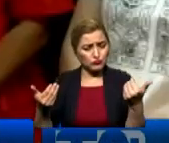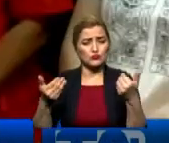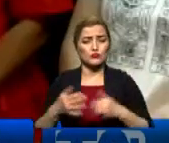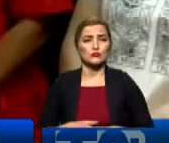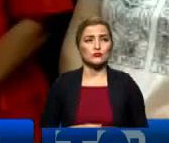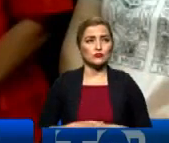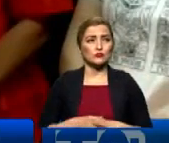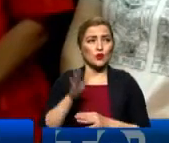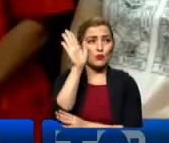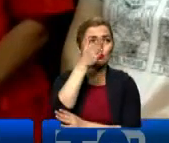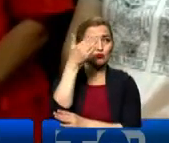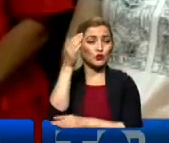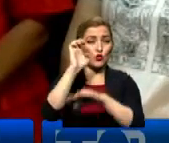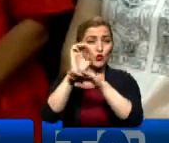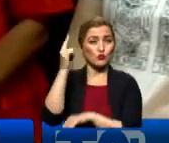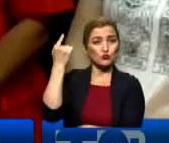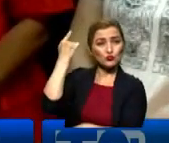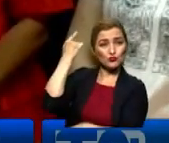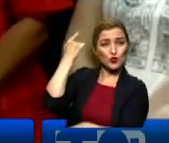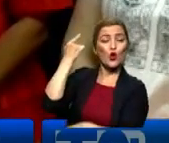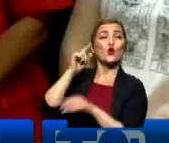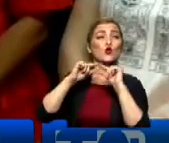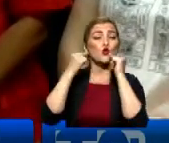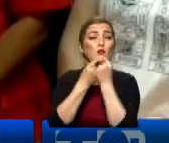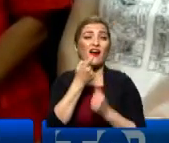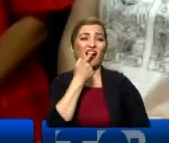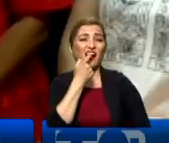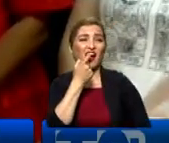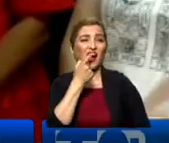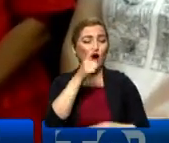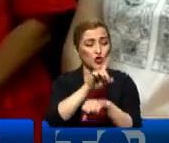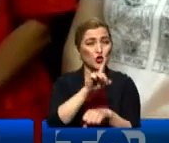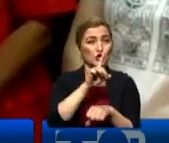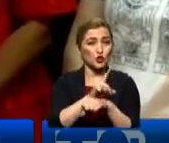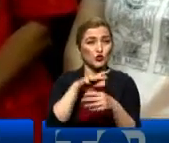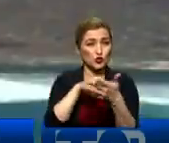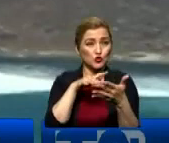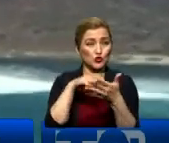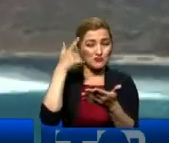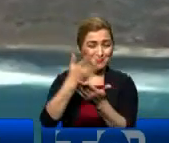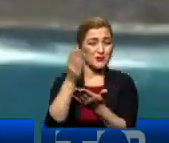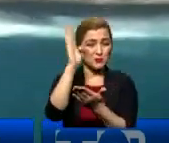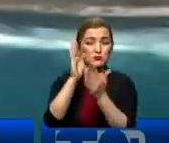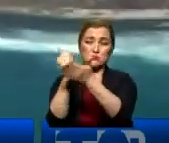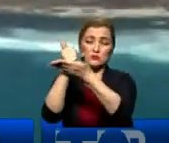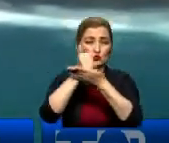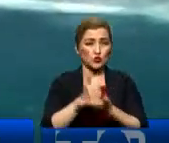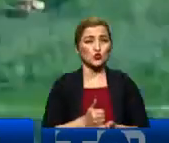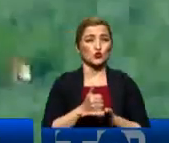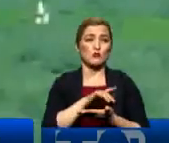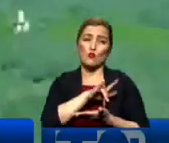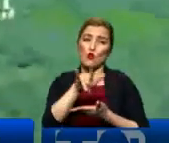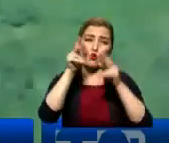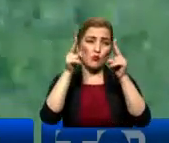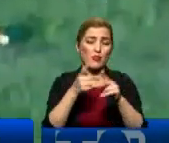respectiva. Con la bandera colgada a su espalda, un grupo de odontólogos que llegaron a Brasil por motivos de estudio piden ayuda. Vuelos humanitarios, tal como